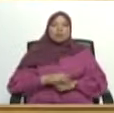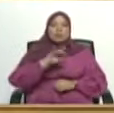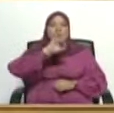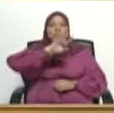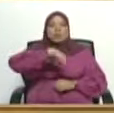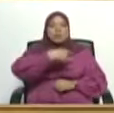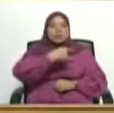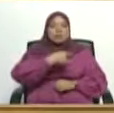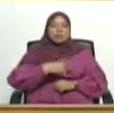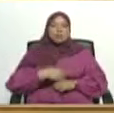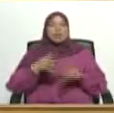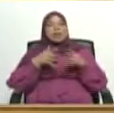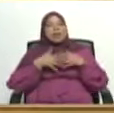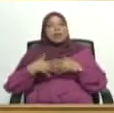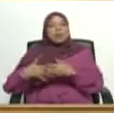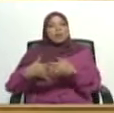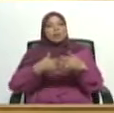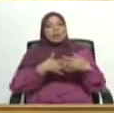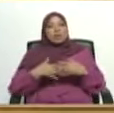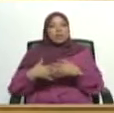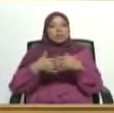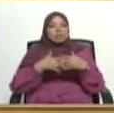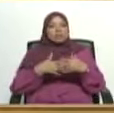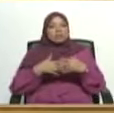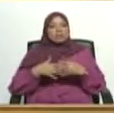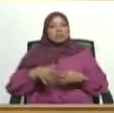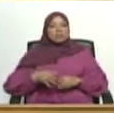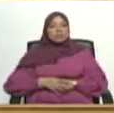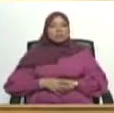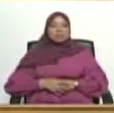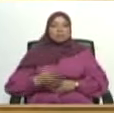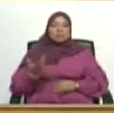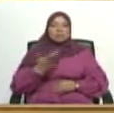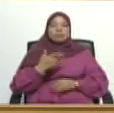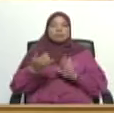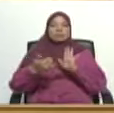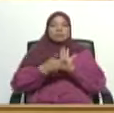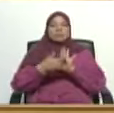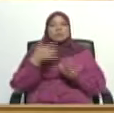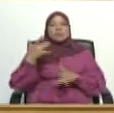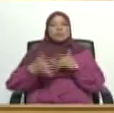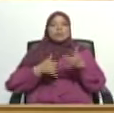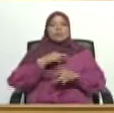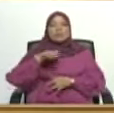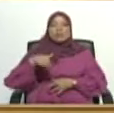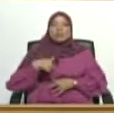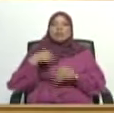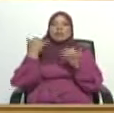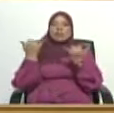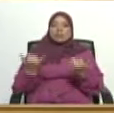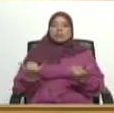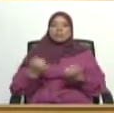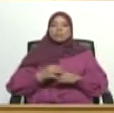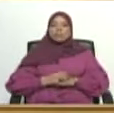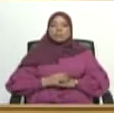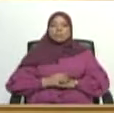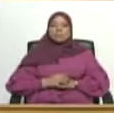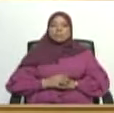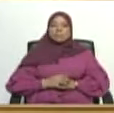universitaria estadounidense, que decirle al asesino Netanyahu, para allá.